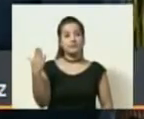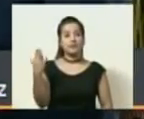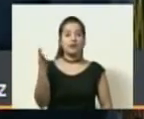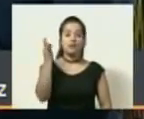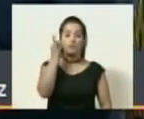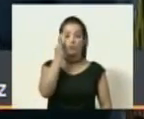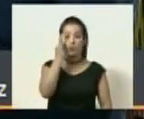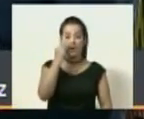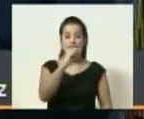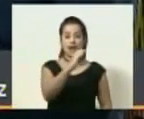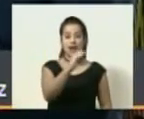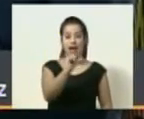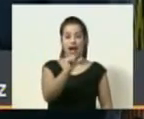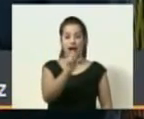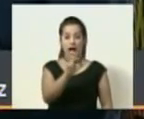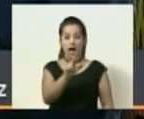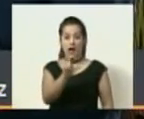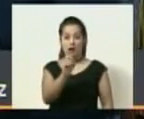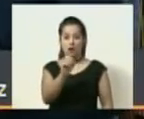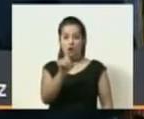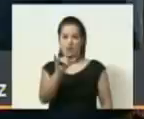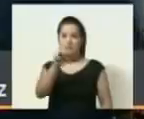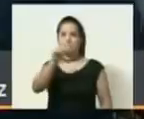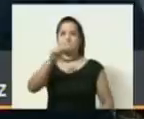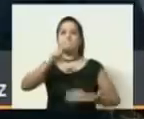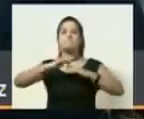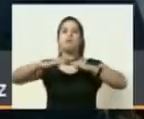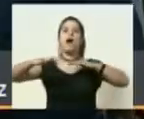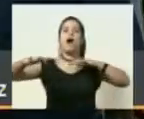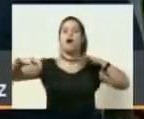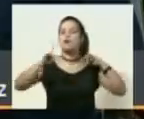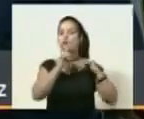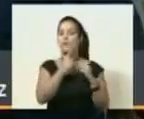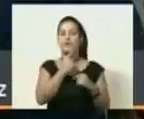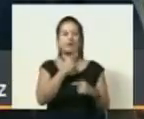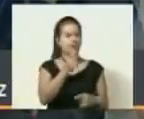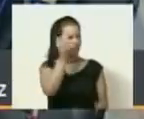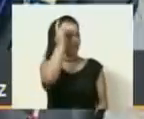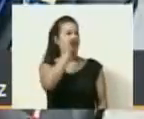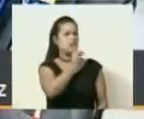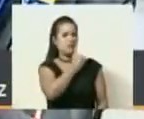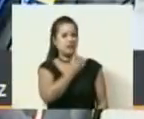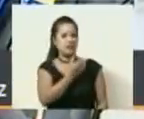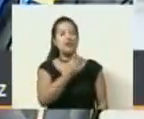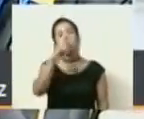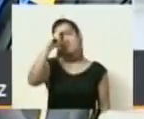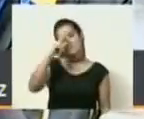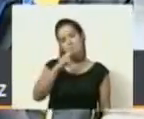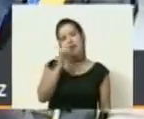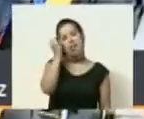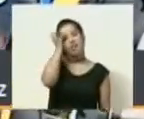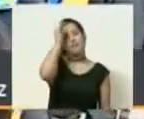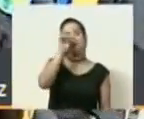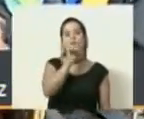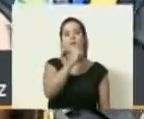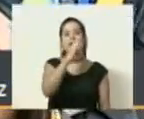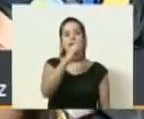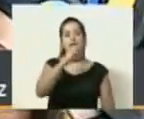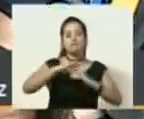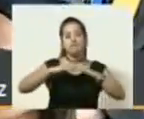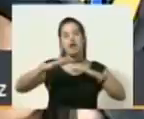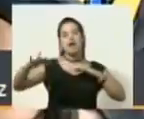Carolimar. ¿Quién inventó ese nombre de tu familia? Mi padre hermoso, que ya no está con nosotros, pero en nombre de